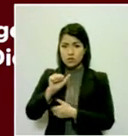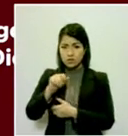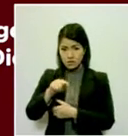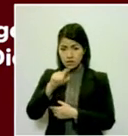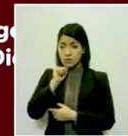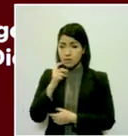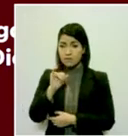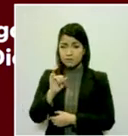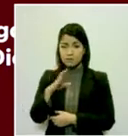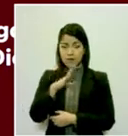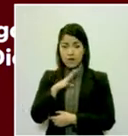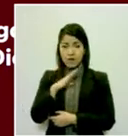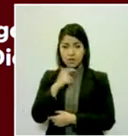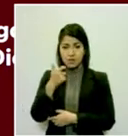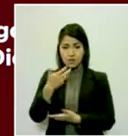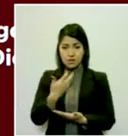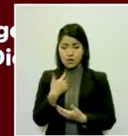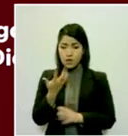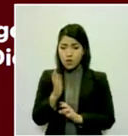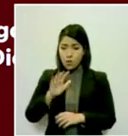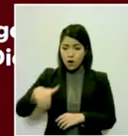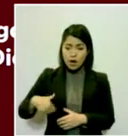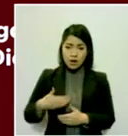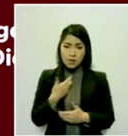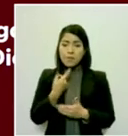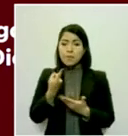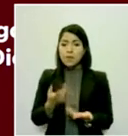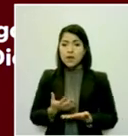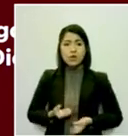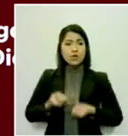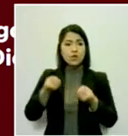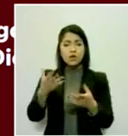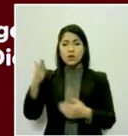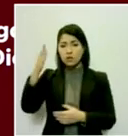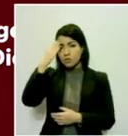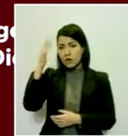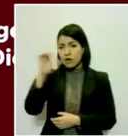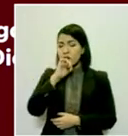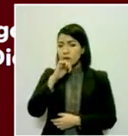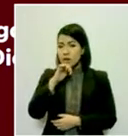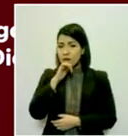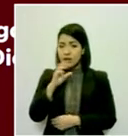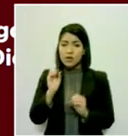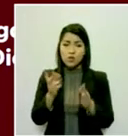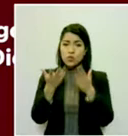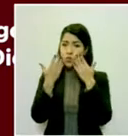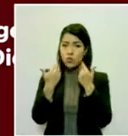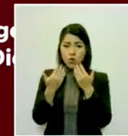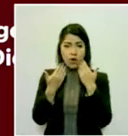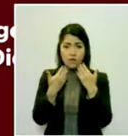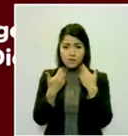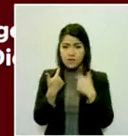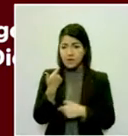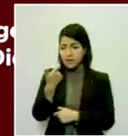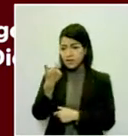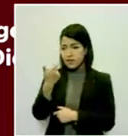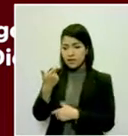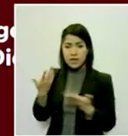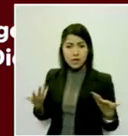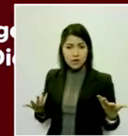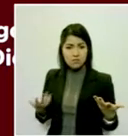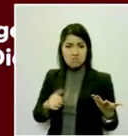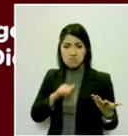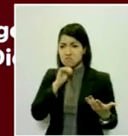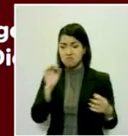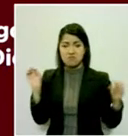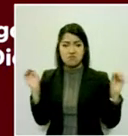se retuvo ese recurso, pero no se enteró a las autoridades y tampoco existía el recurso en cuentas de